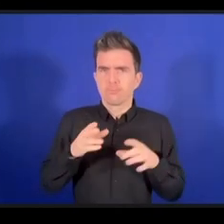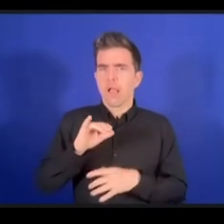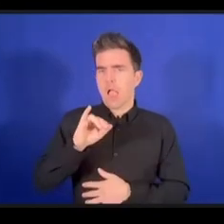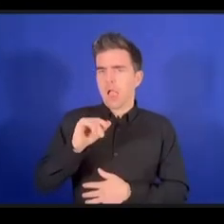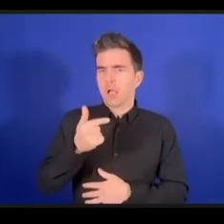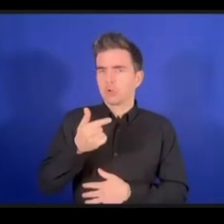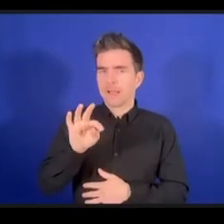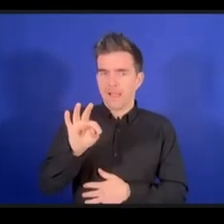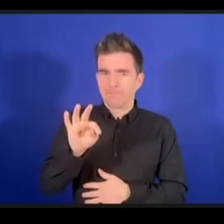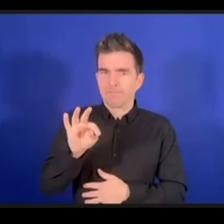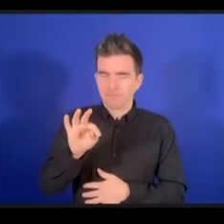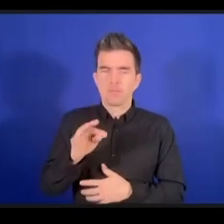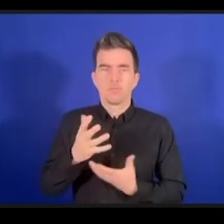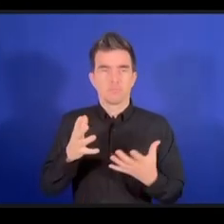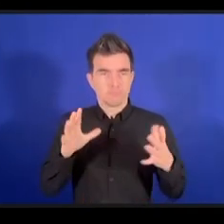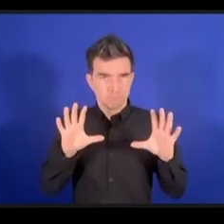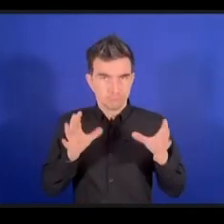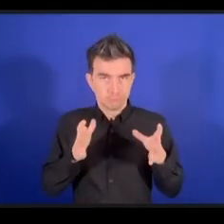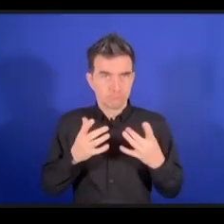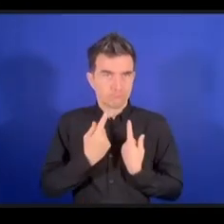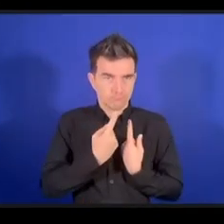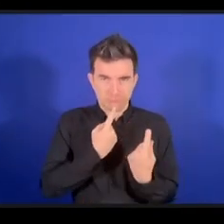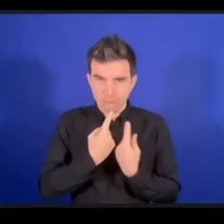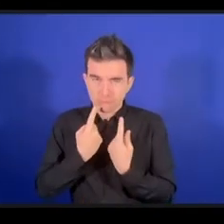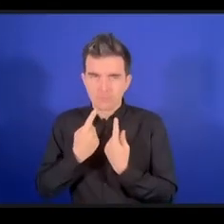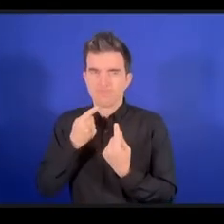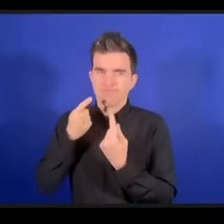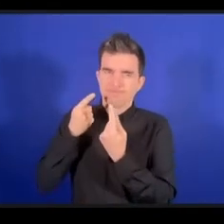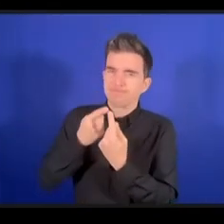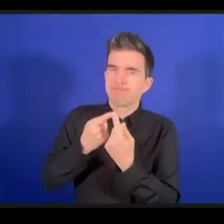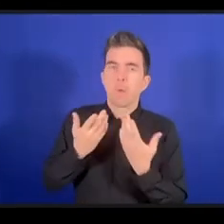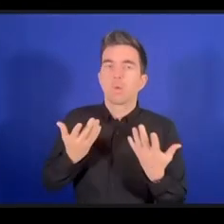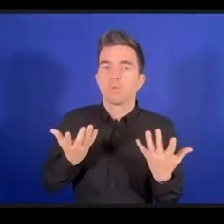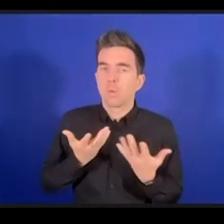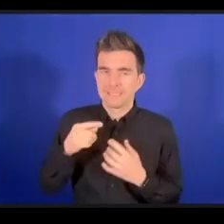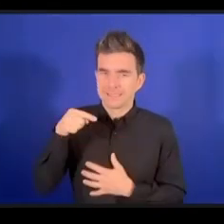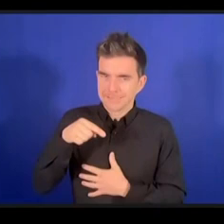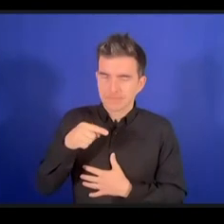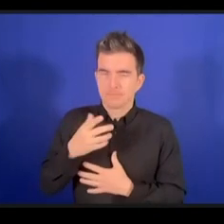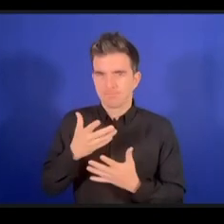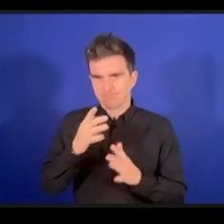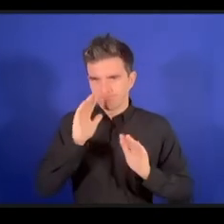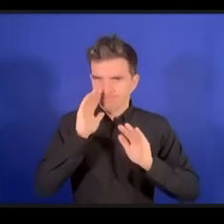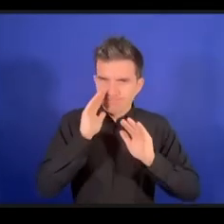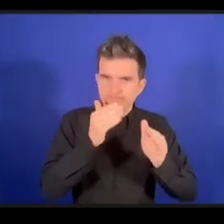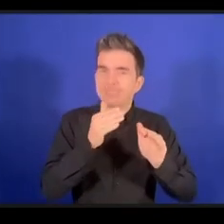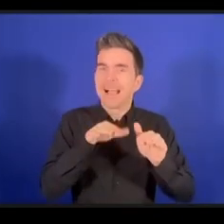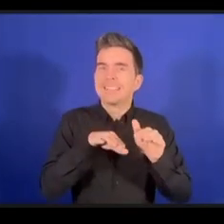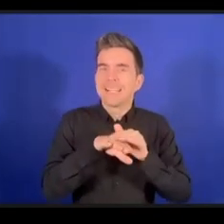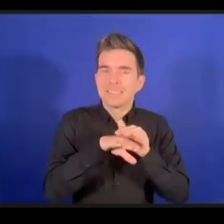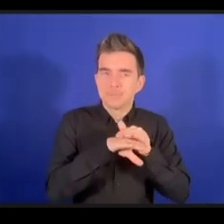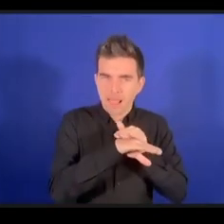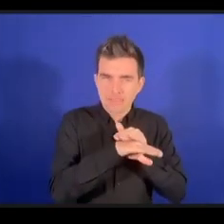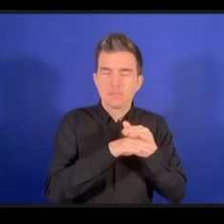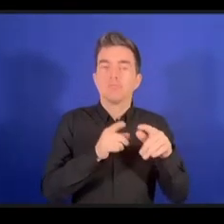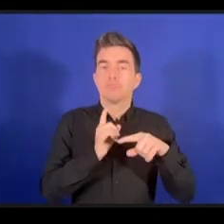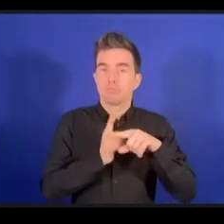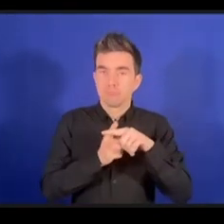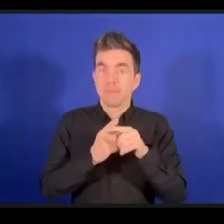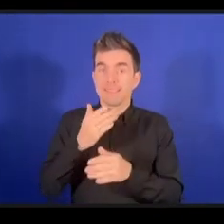igf la finalidad sobre nuestra coalición de accesibilidad y dis habilidades hacer que el Foro de de gobernanza